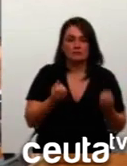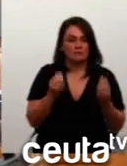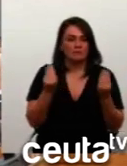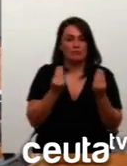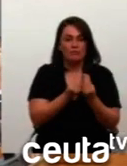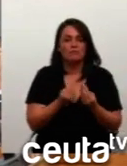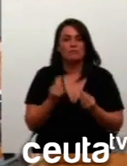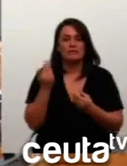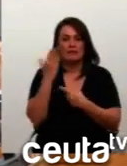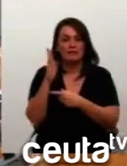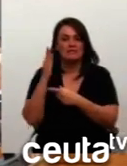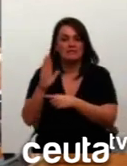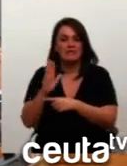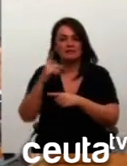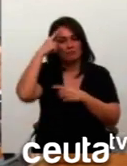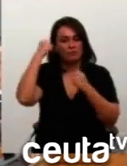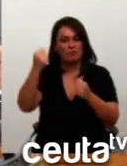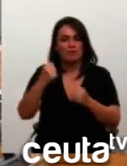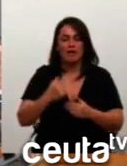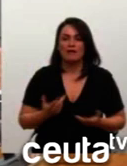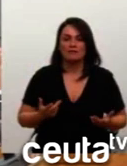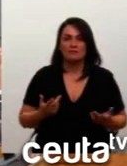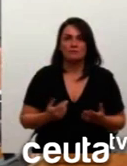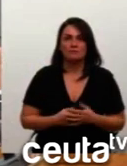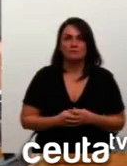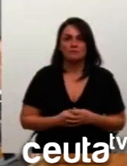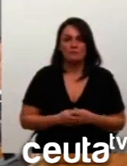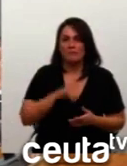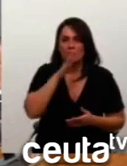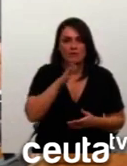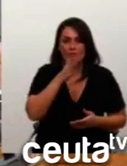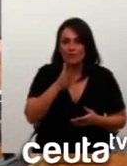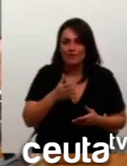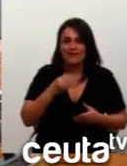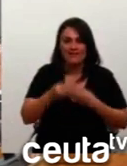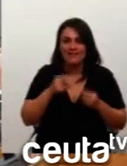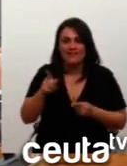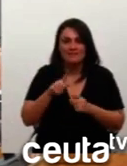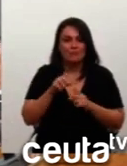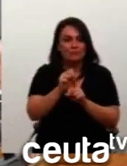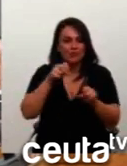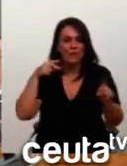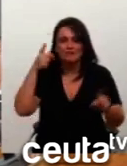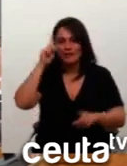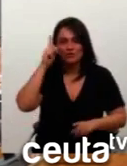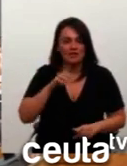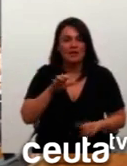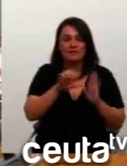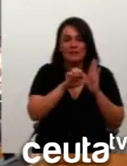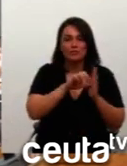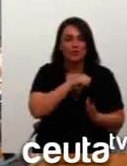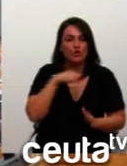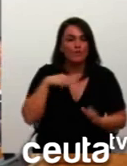nos quiere hacer de menos? ¿Por qué nos quiere hacer de menos? Yo no puedo entender esa postura de no querer defender nuestro estatuto de